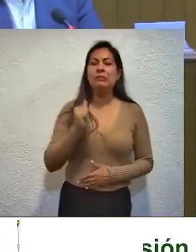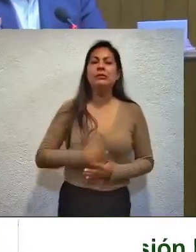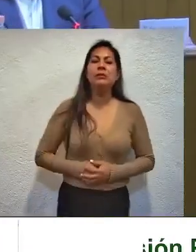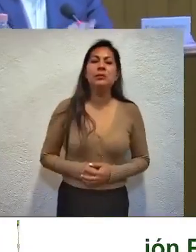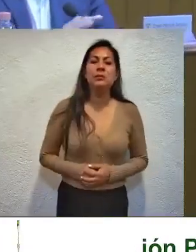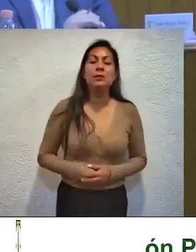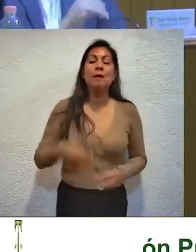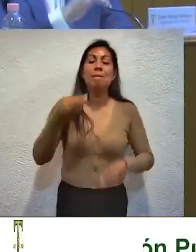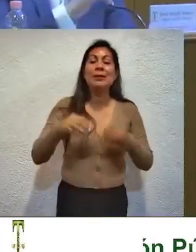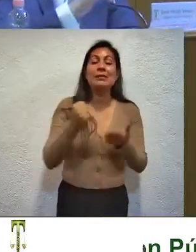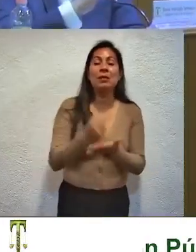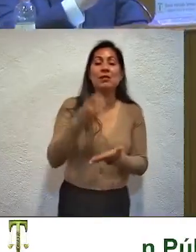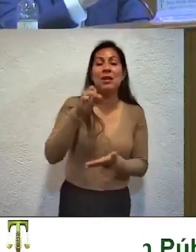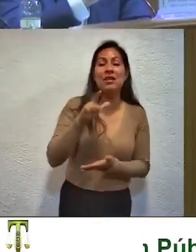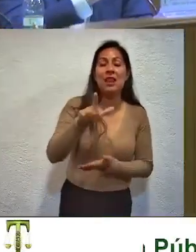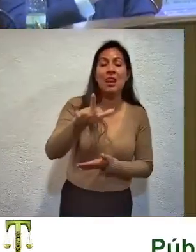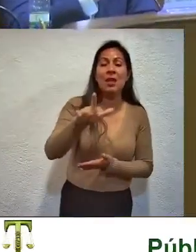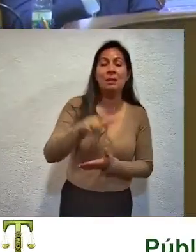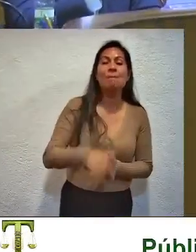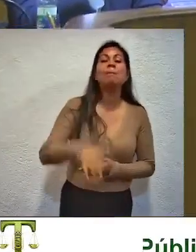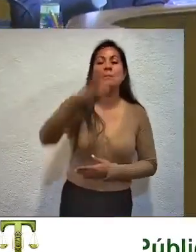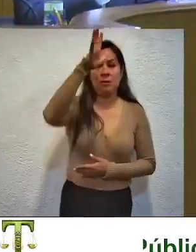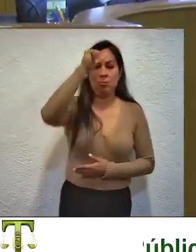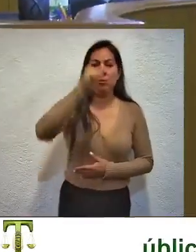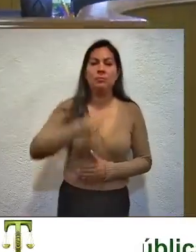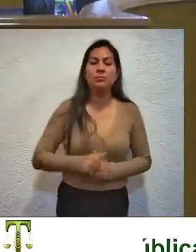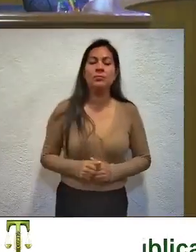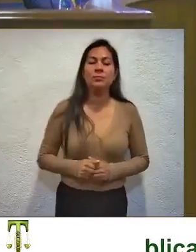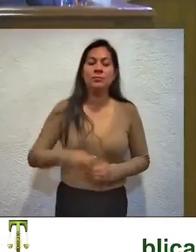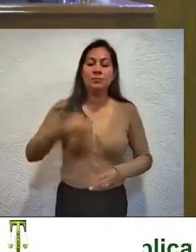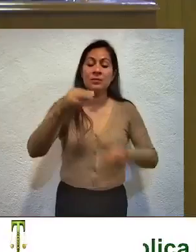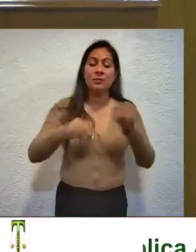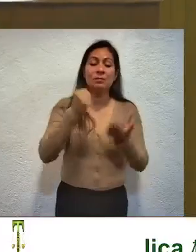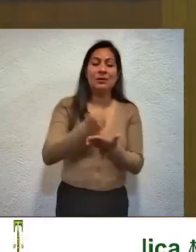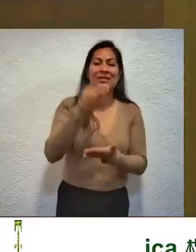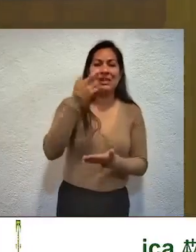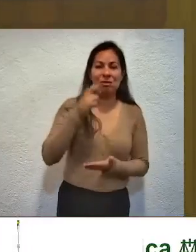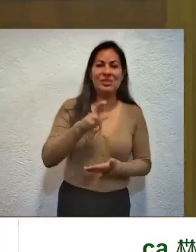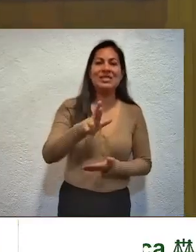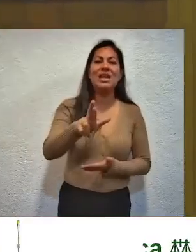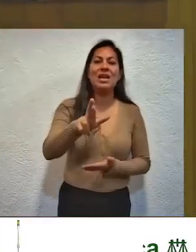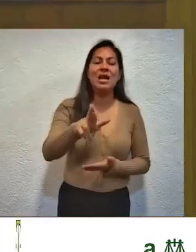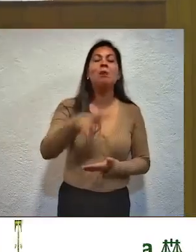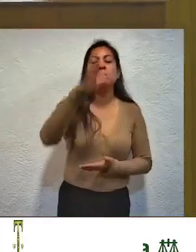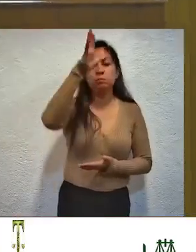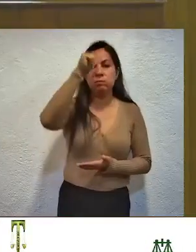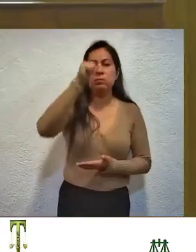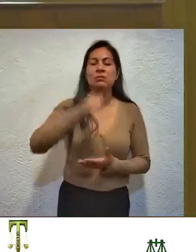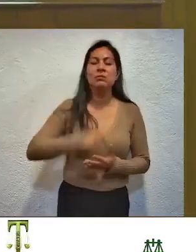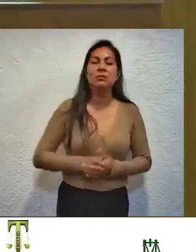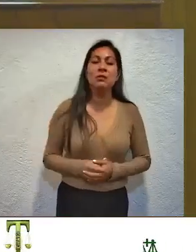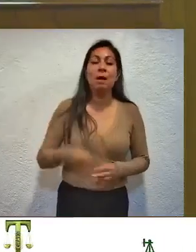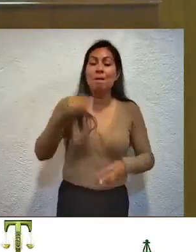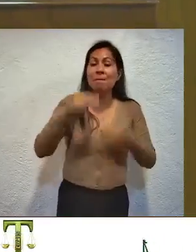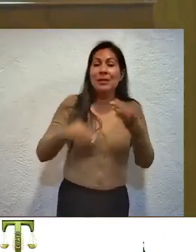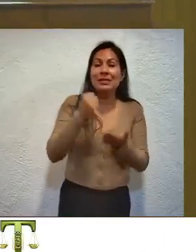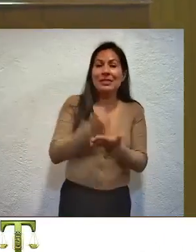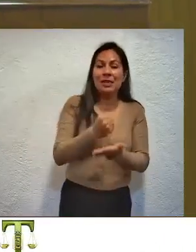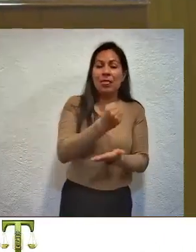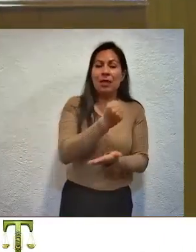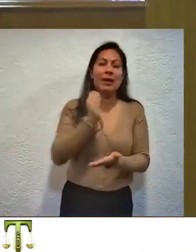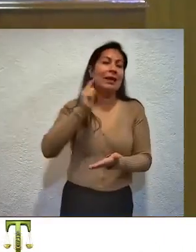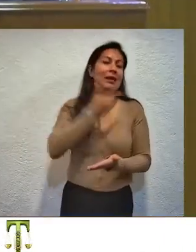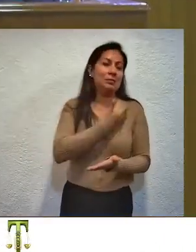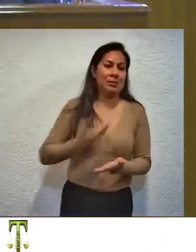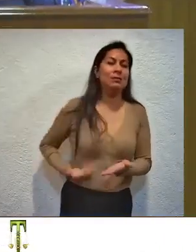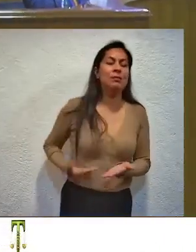presidenta. Magistrado Daniel Preciado Temiquel. A favor. Magistrado César Salgado Alpizar. A favor. Magistrada Evelyn Rodríguez